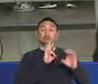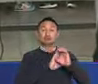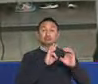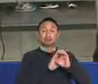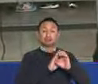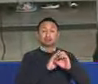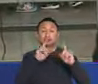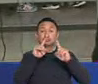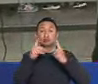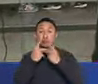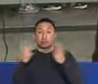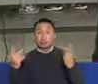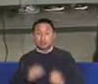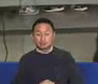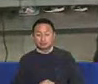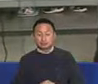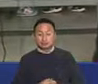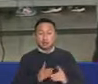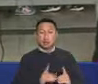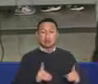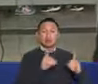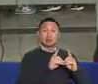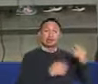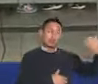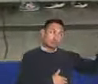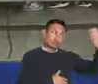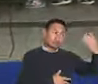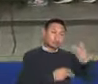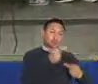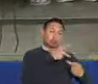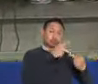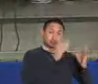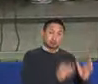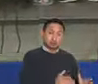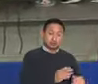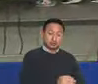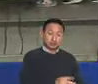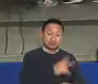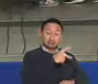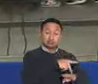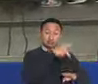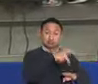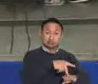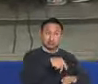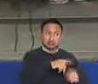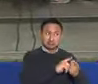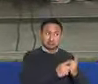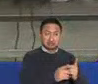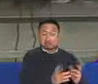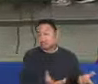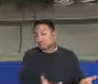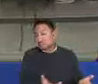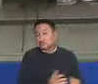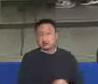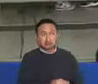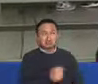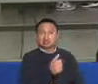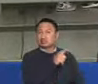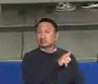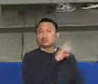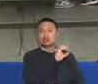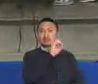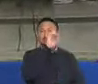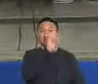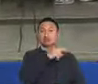y la consulta. Los datos en cuanto a alcaldías y prefecturas en Pichincha no cambiarían mucho, ya son prácticamente